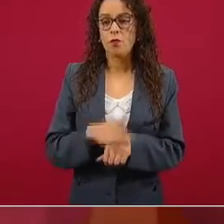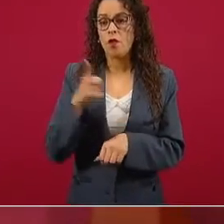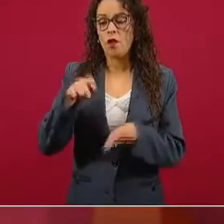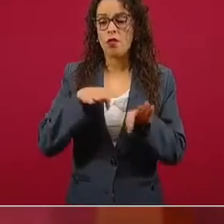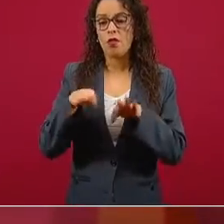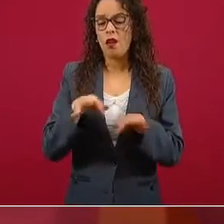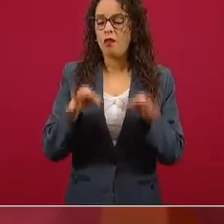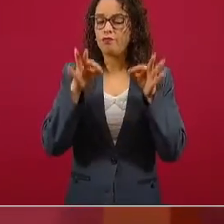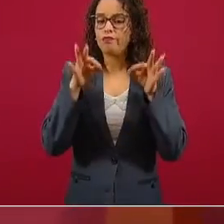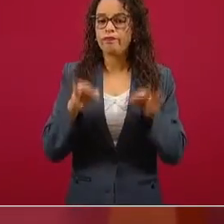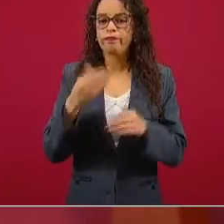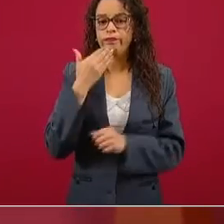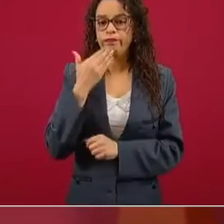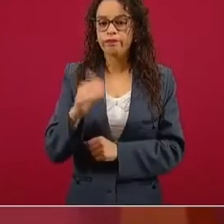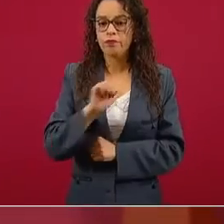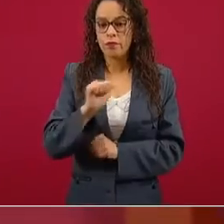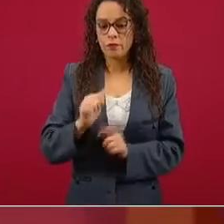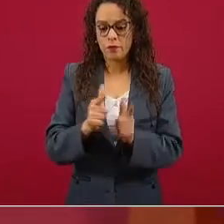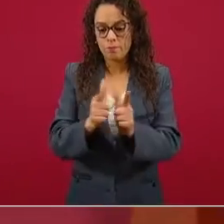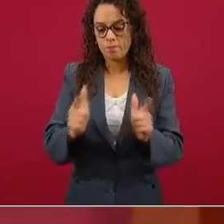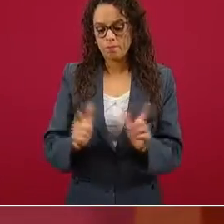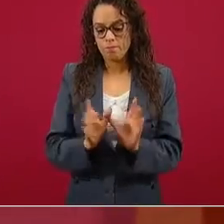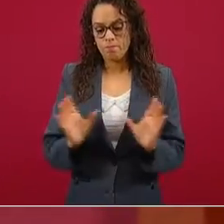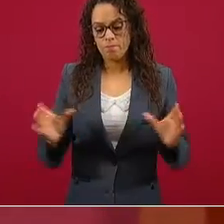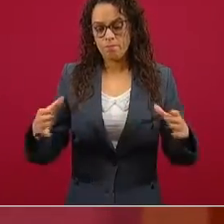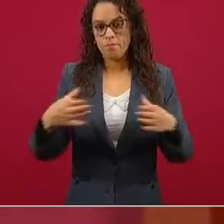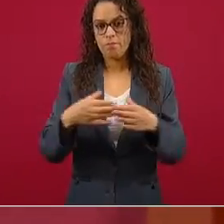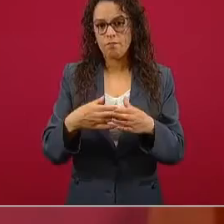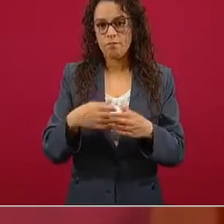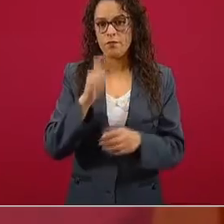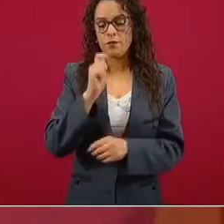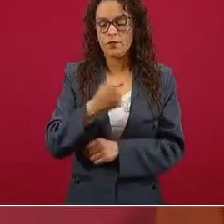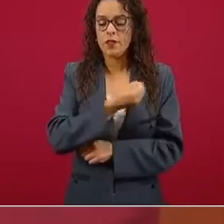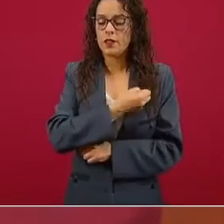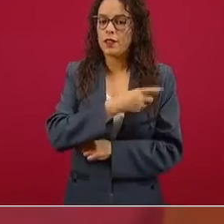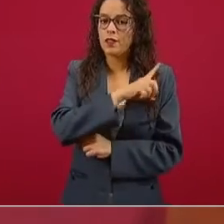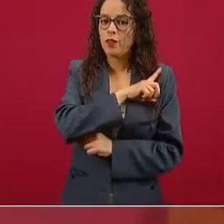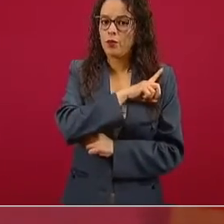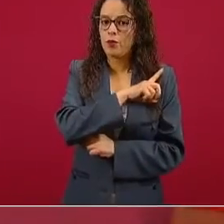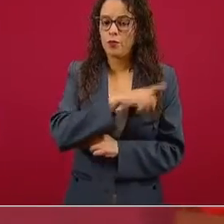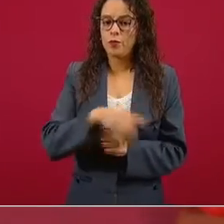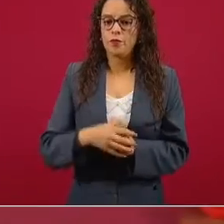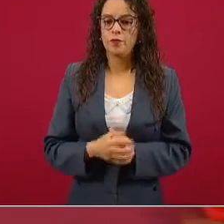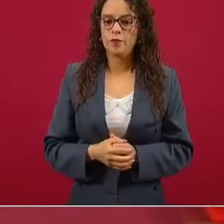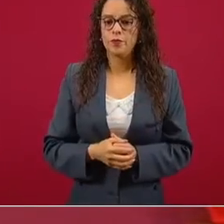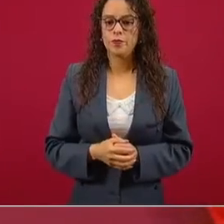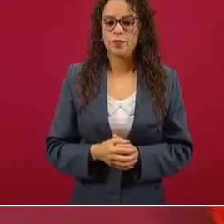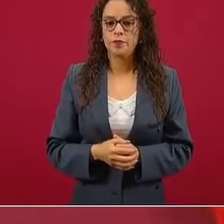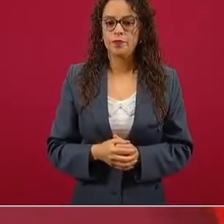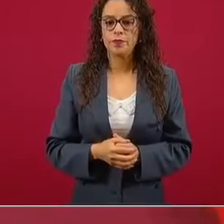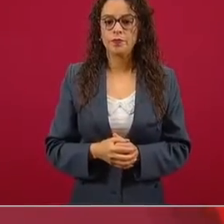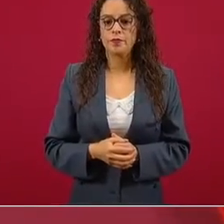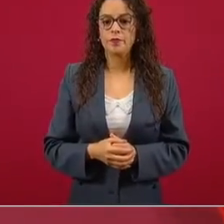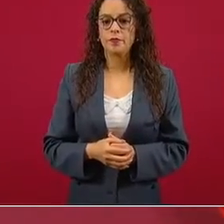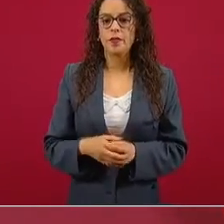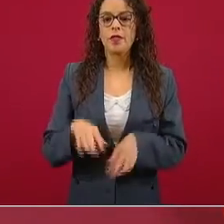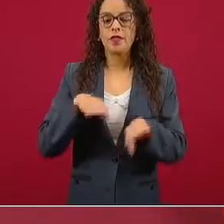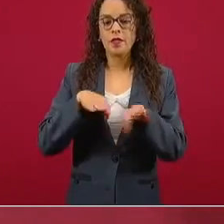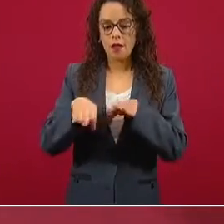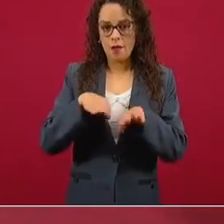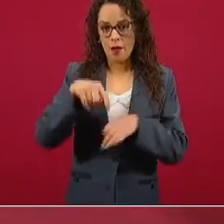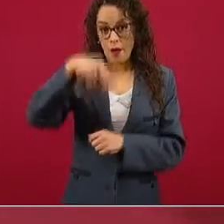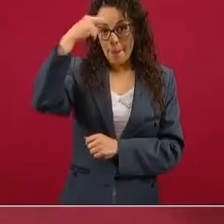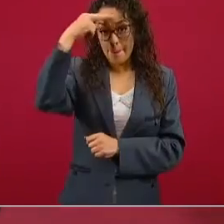los médicos, el sector de la salud, los trabajadores de salud de